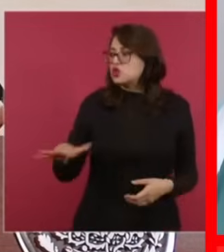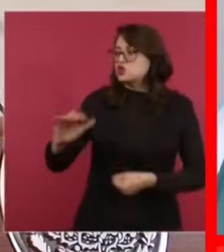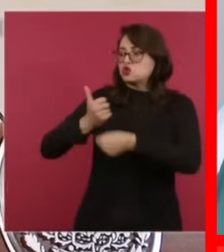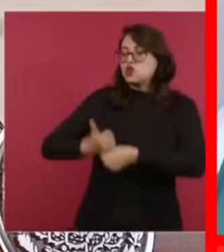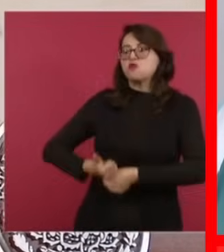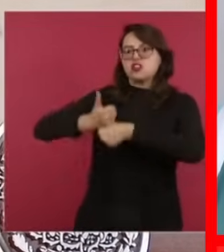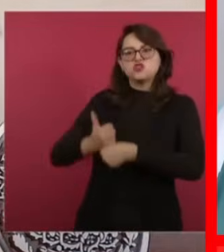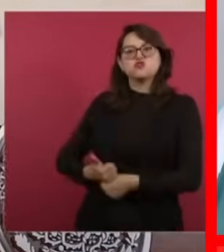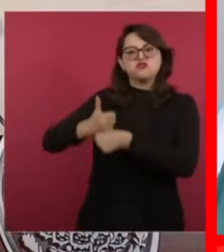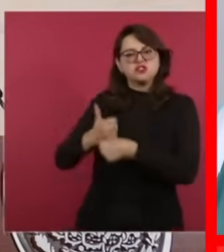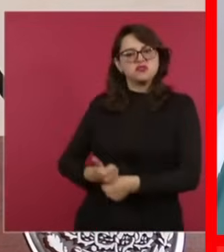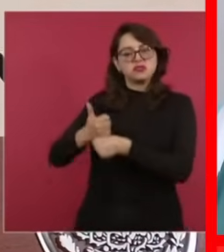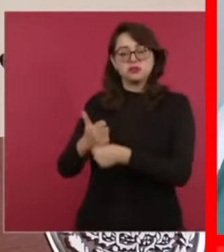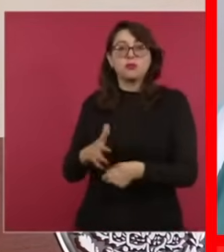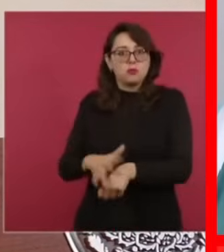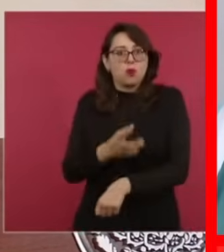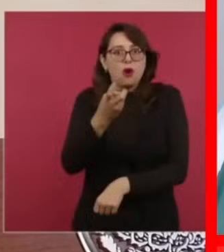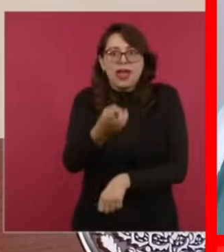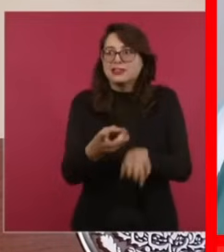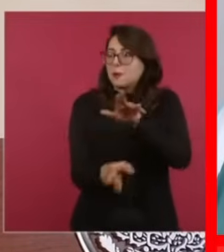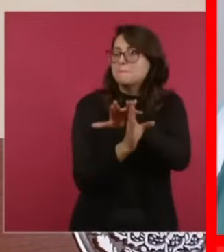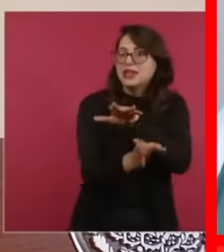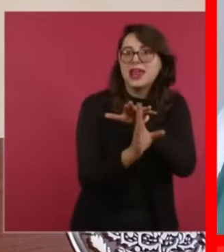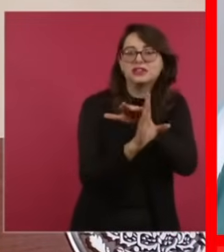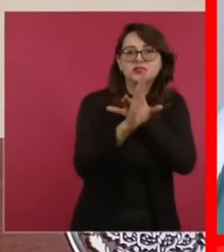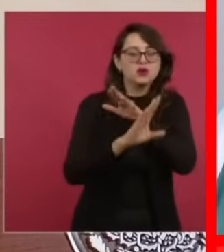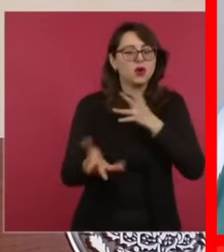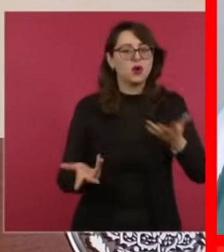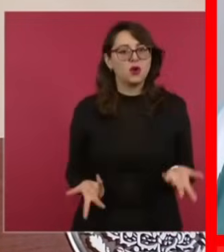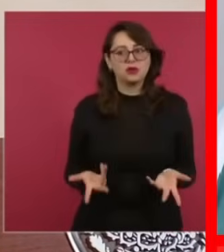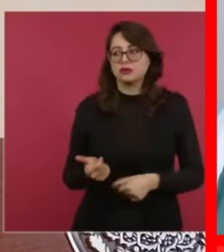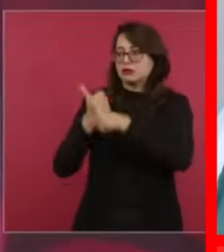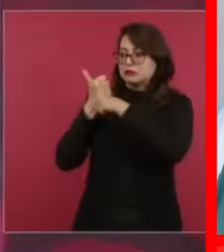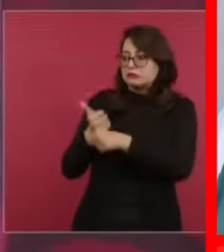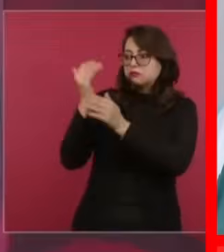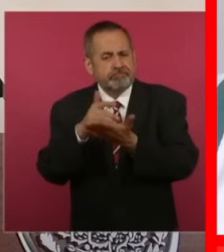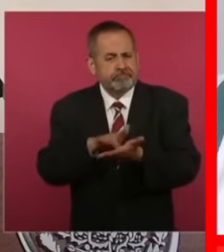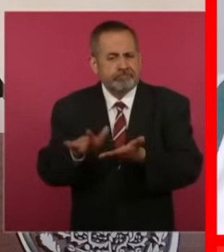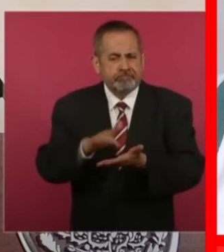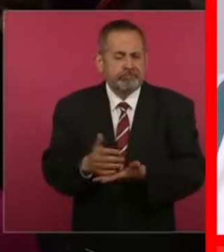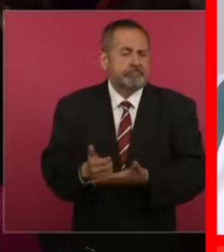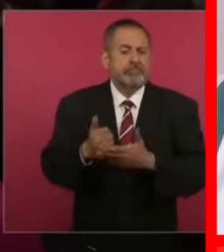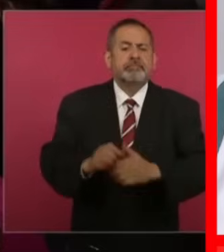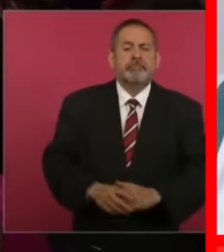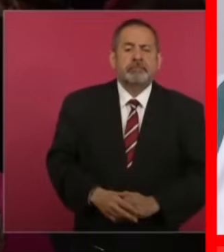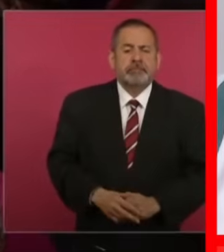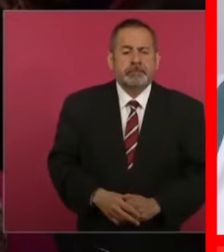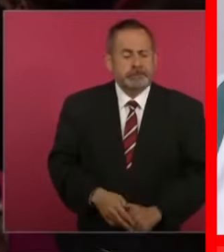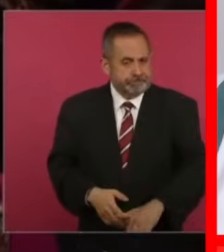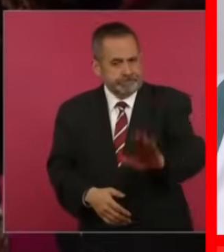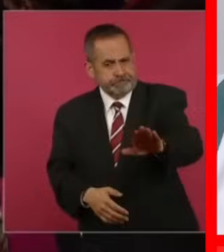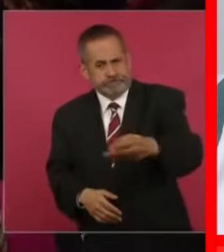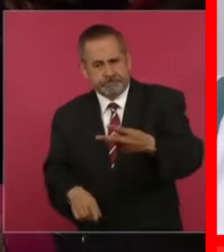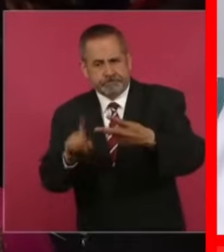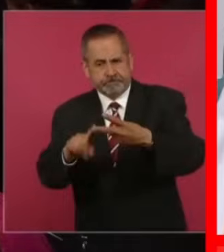López Obrador en la mañanera de esta marcha que ocurrió el día domingo vamos a ver presidente en un segundo tema eh